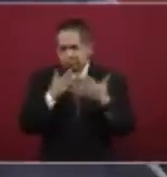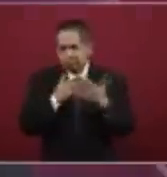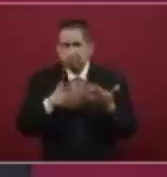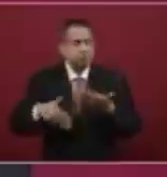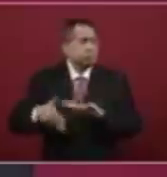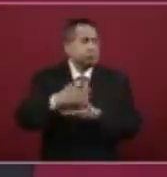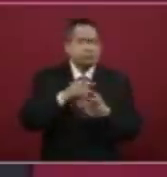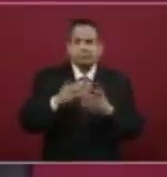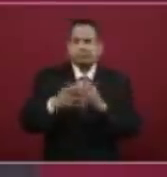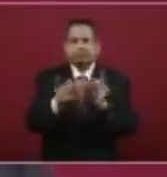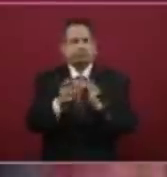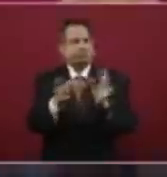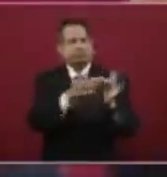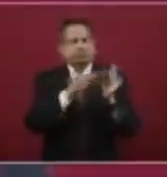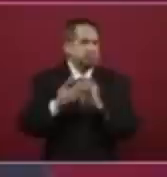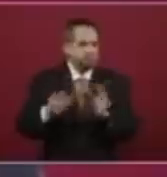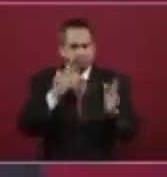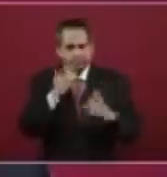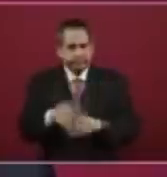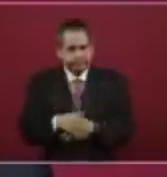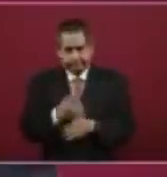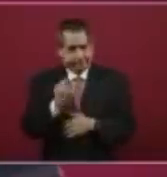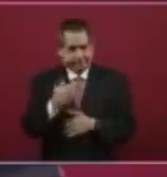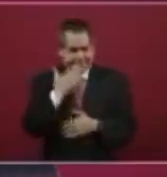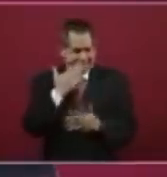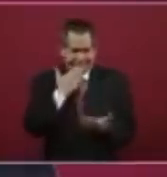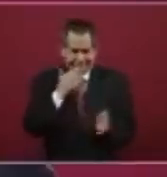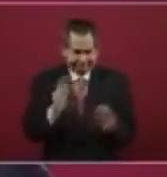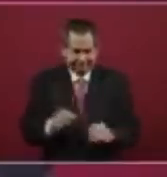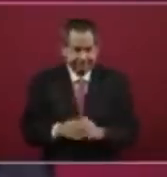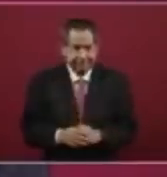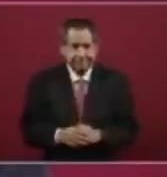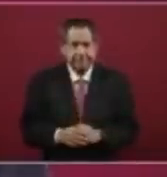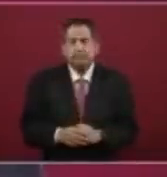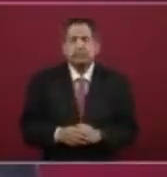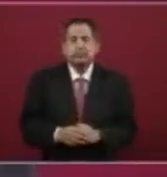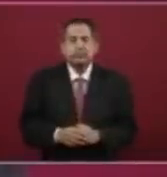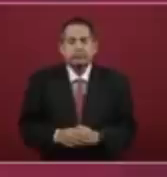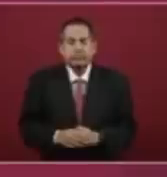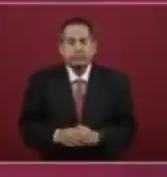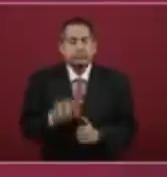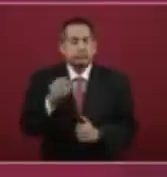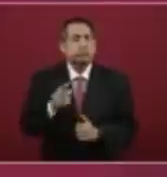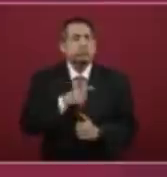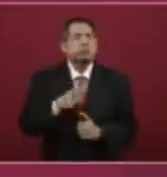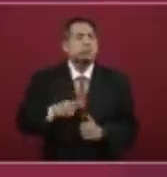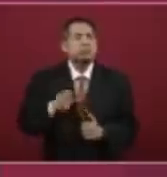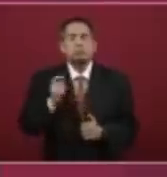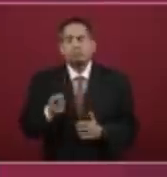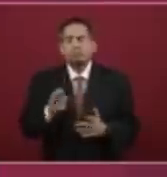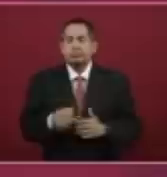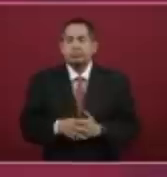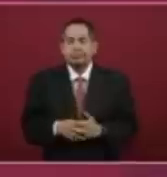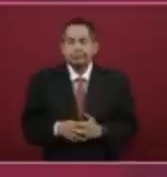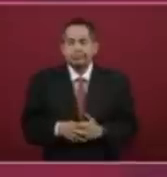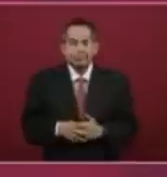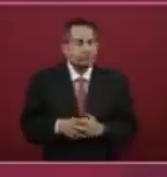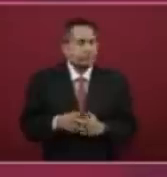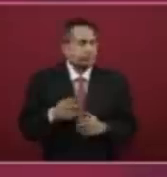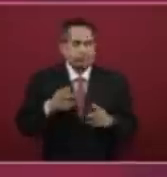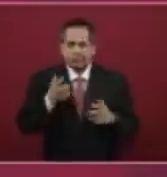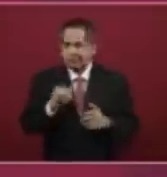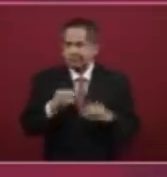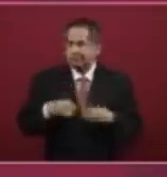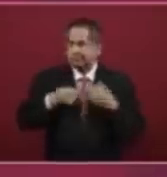ventile. Y eso es parte de lo que debe ser la vida